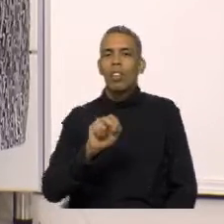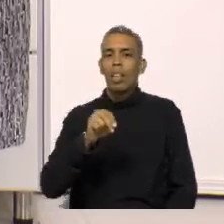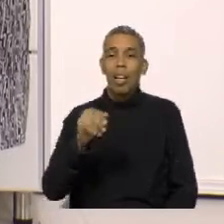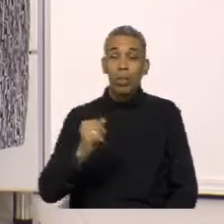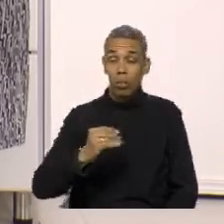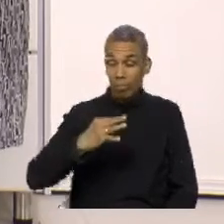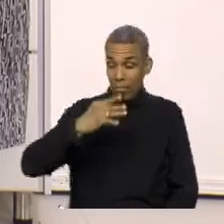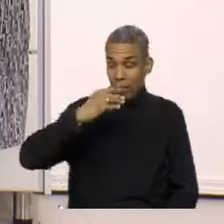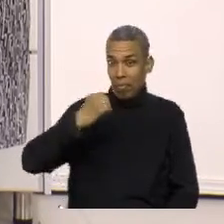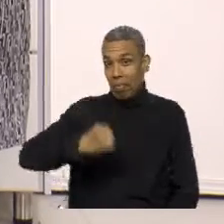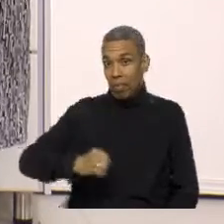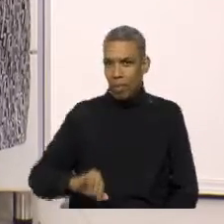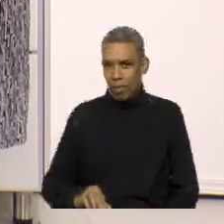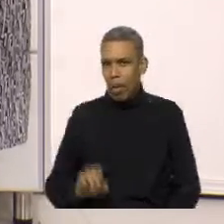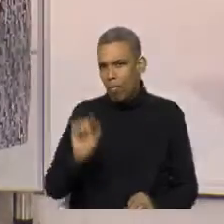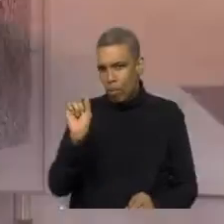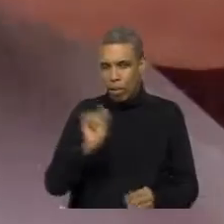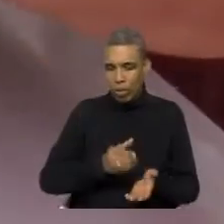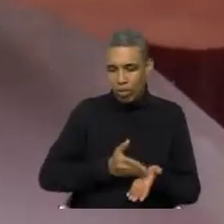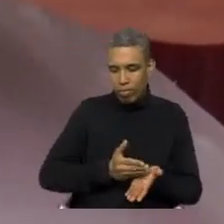que realza de una vez